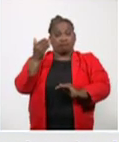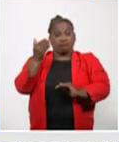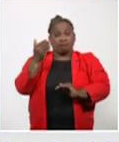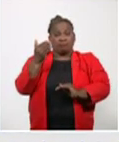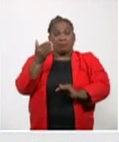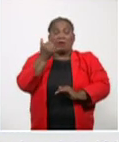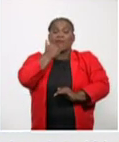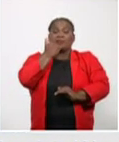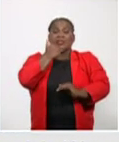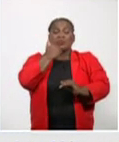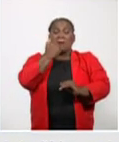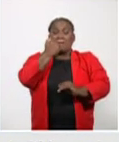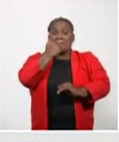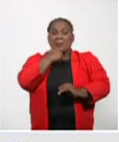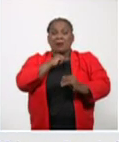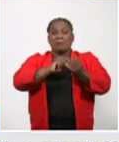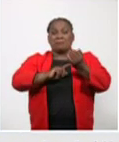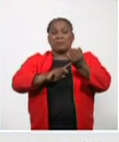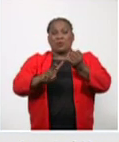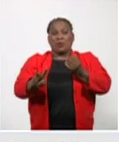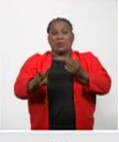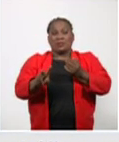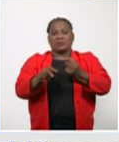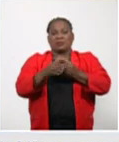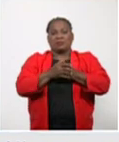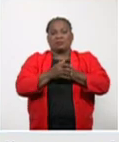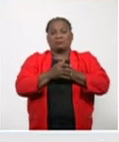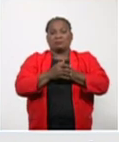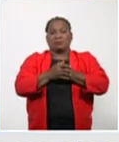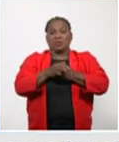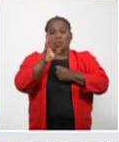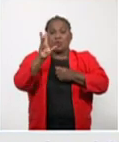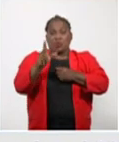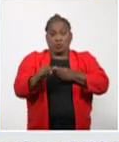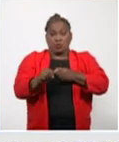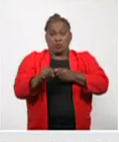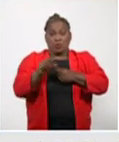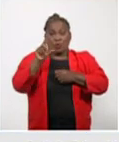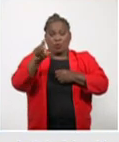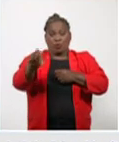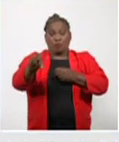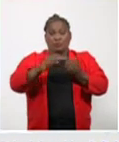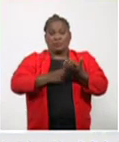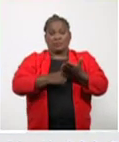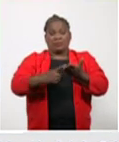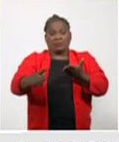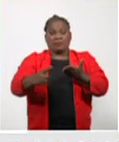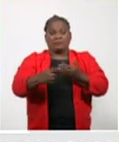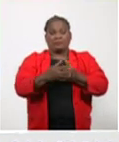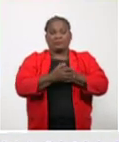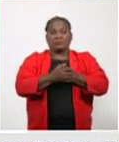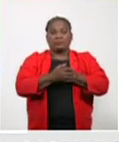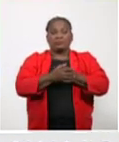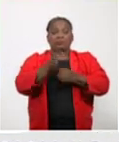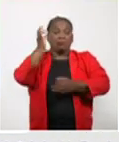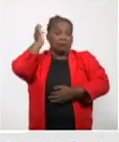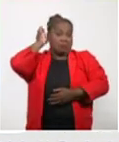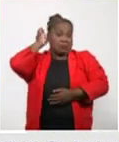provincias que han estado aportando el mayor número de casos en las últimas semanas. Del sexo femenino